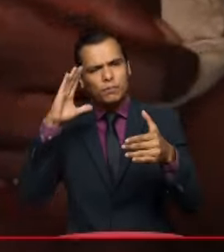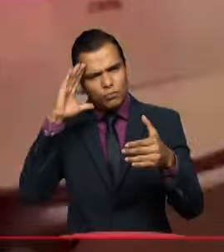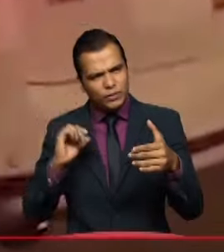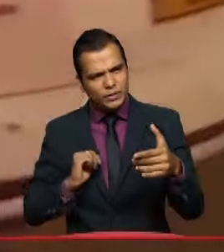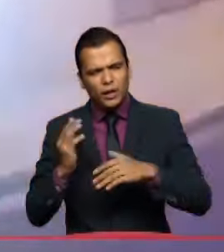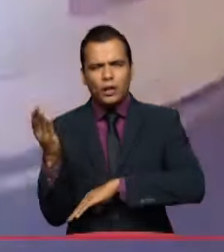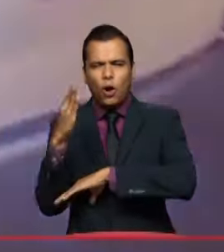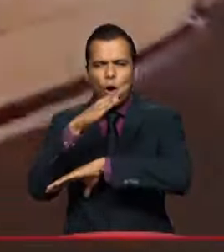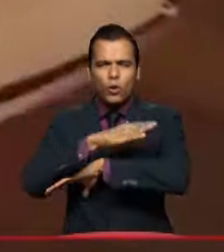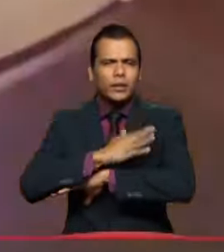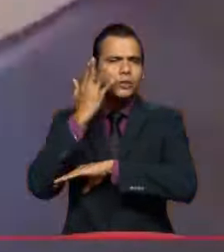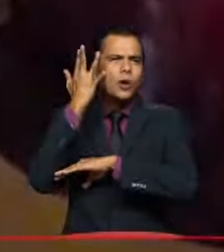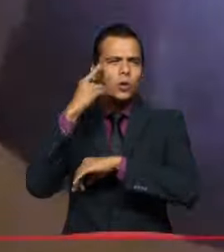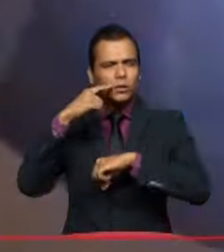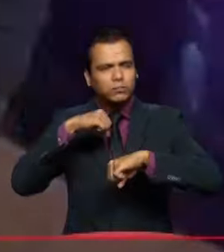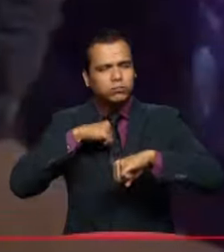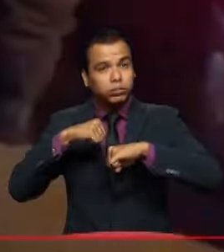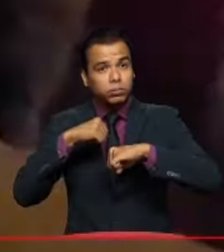más capturados.